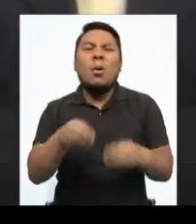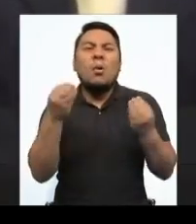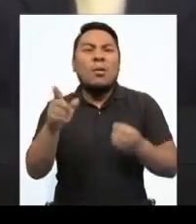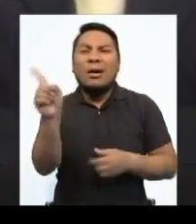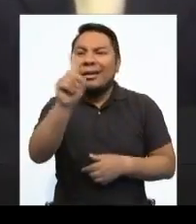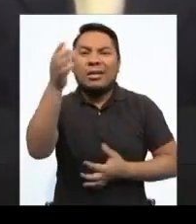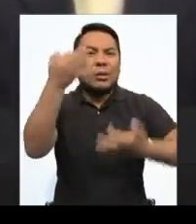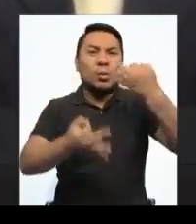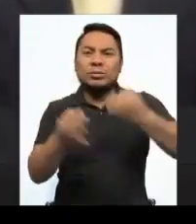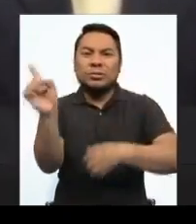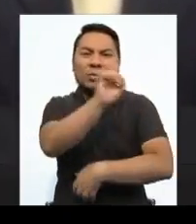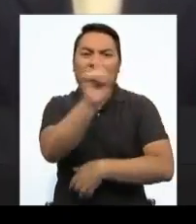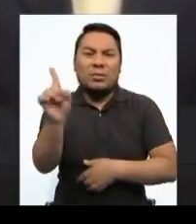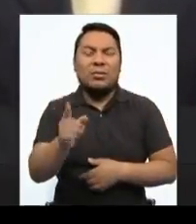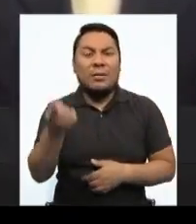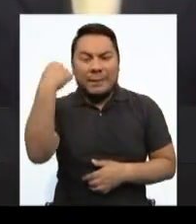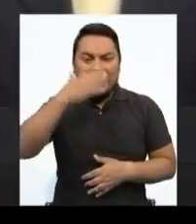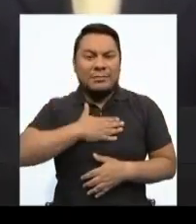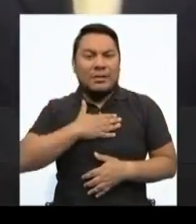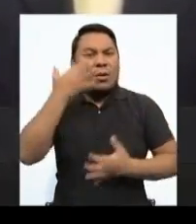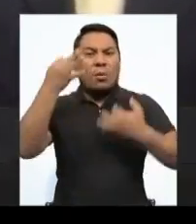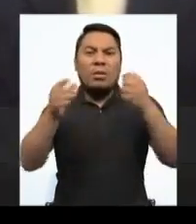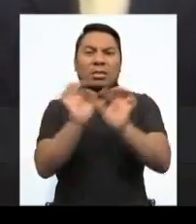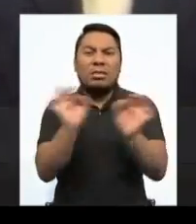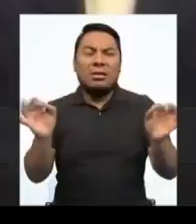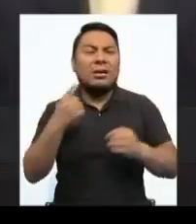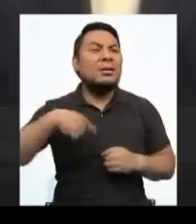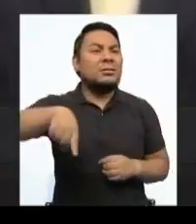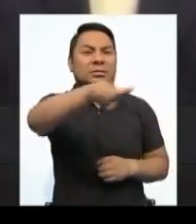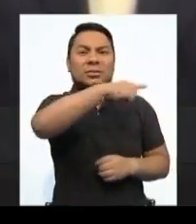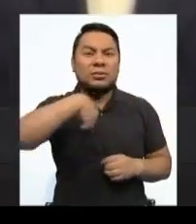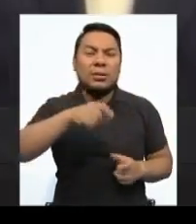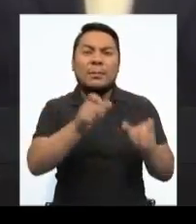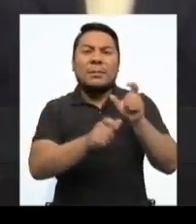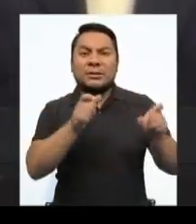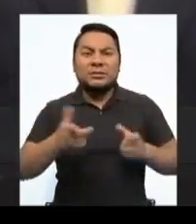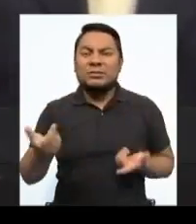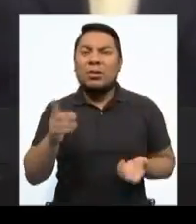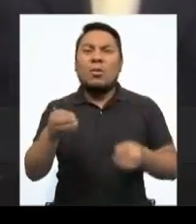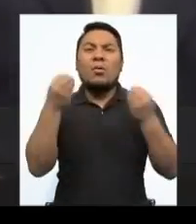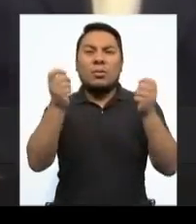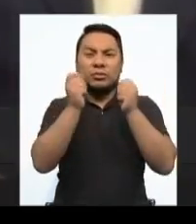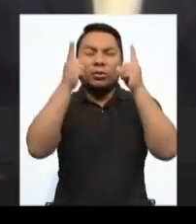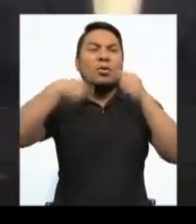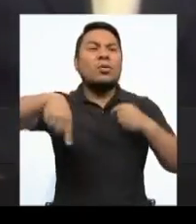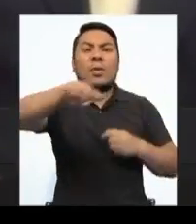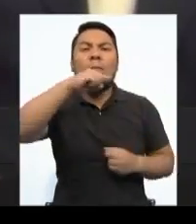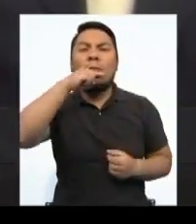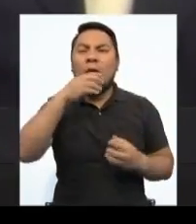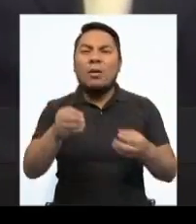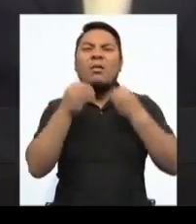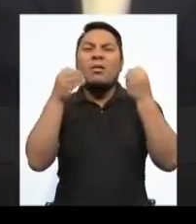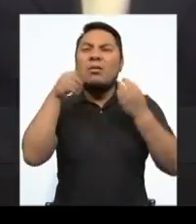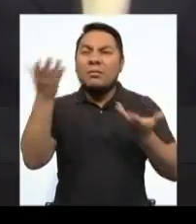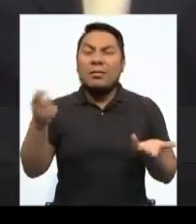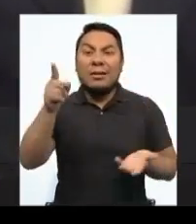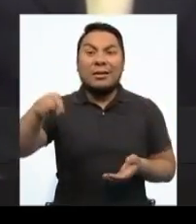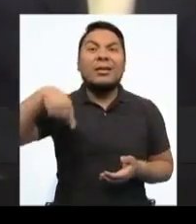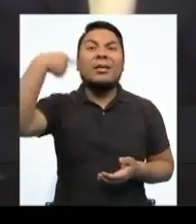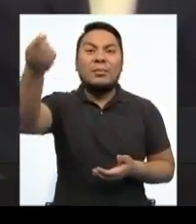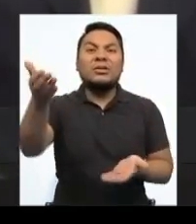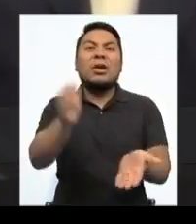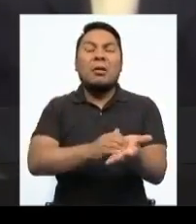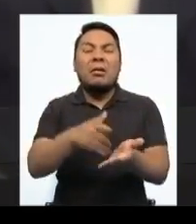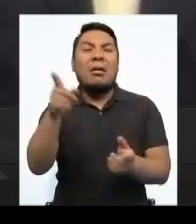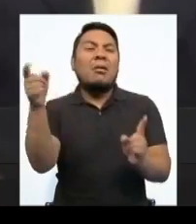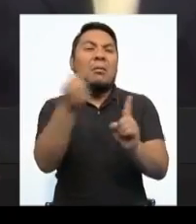y es injusto no solamente para mí, es injusto para toda la ciudadanía en general, para todas las mujeres en general. ¿Qué precedente estamos dejando?